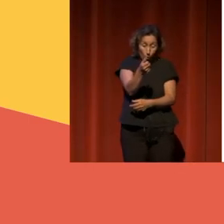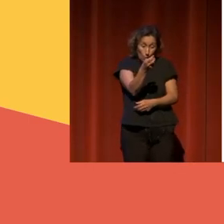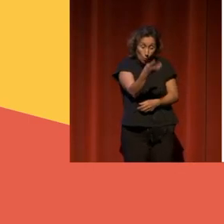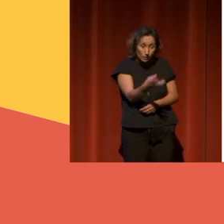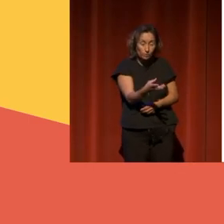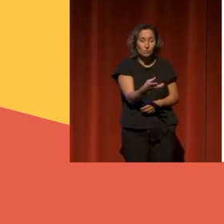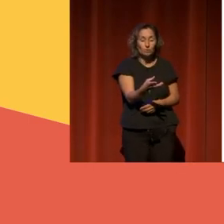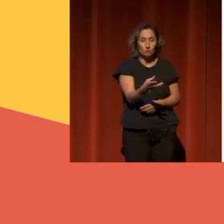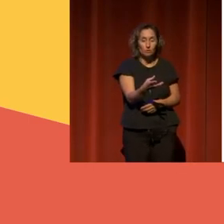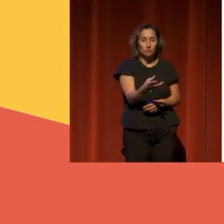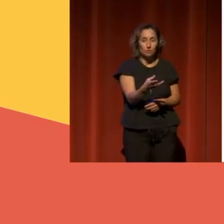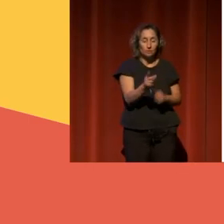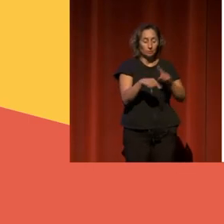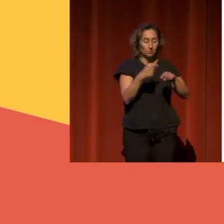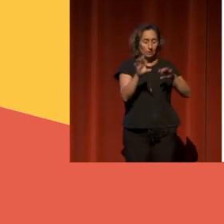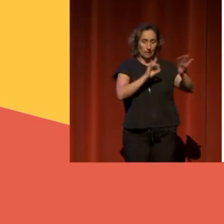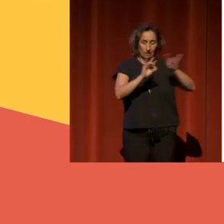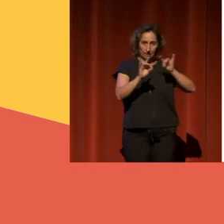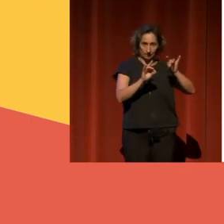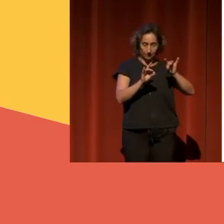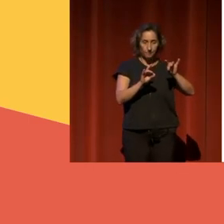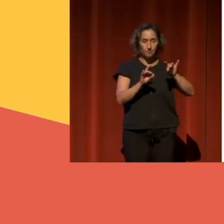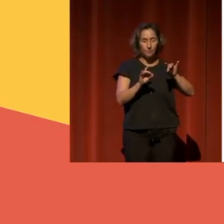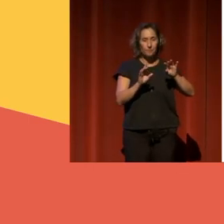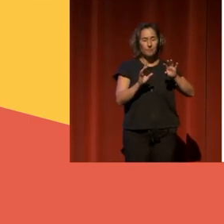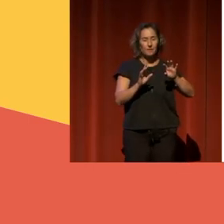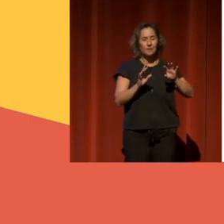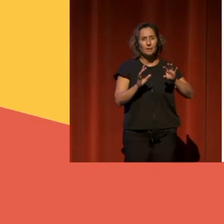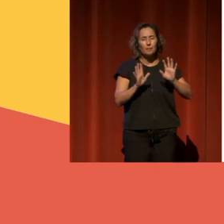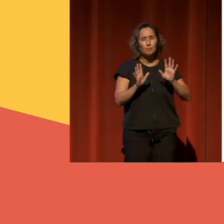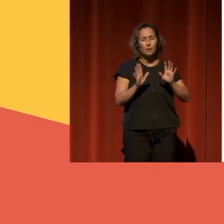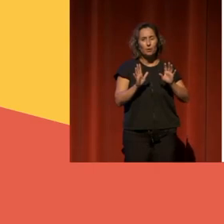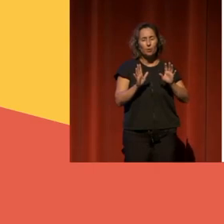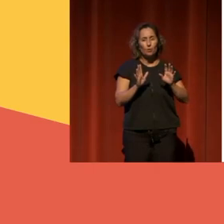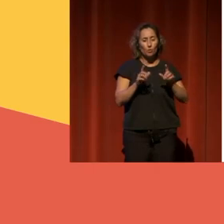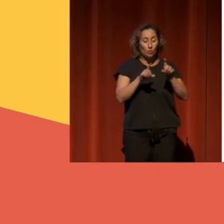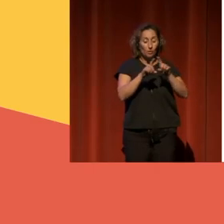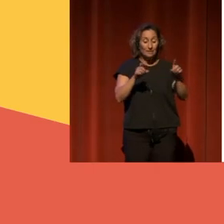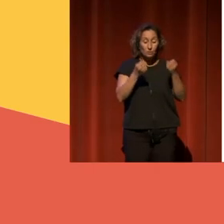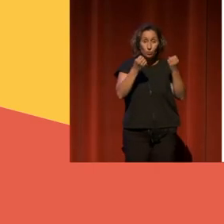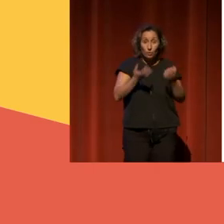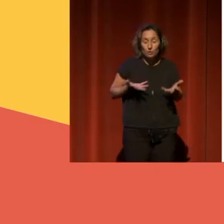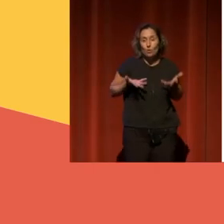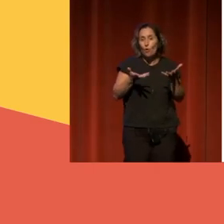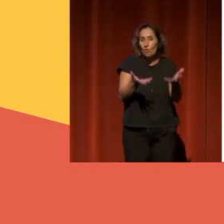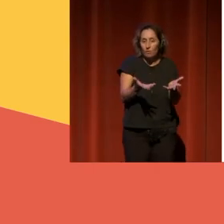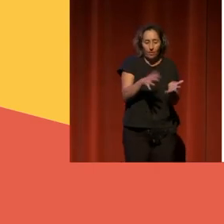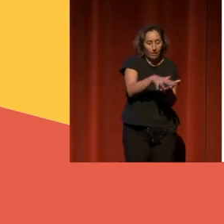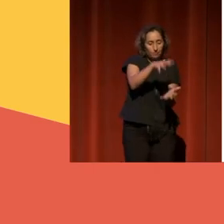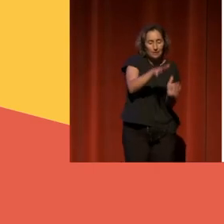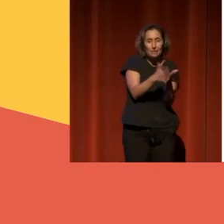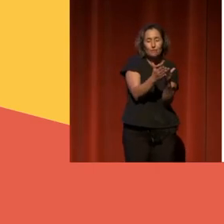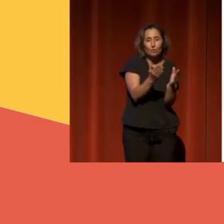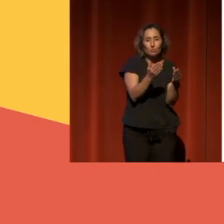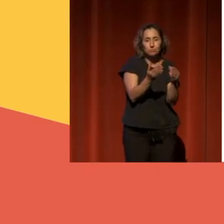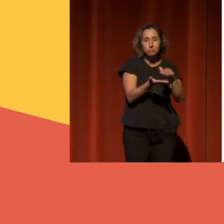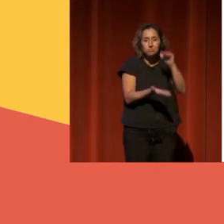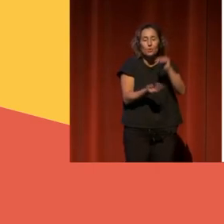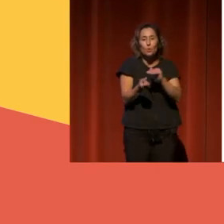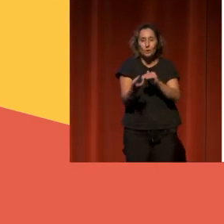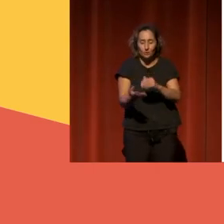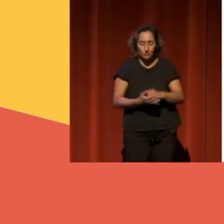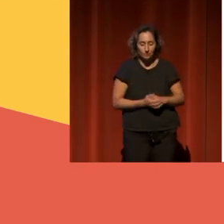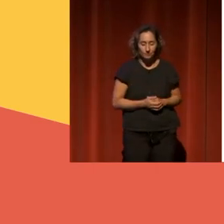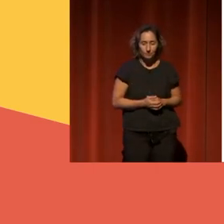serie de elementos, pero sobre todo es lo que ofrecen las instituciones. En cuanto a la caracterización de